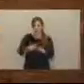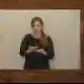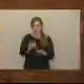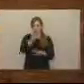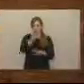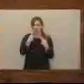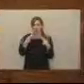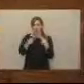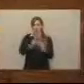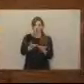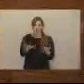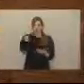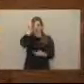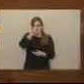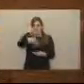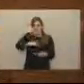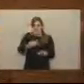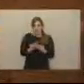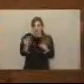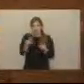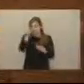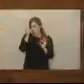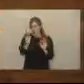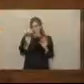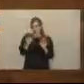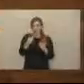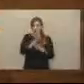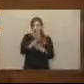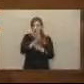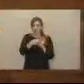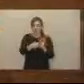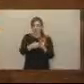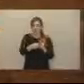creo que lo que pedimos es de puro sentido común en esta moción subsiguiente, que